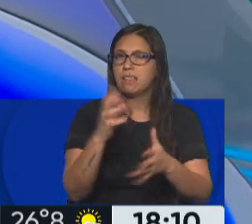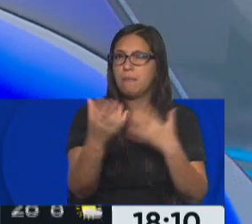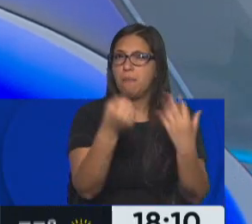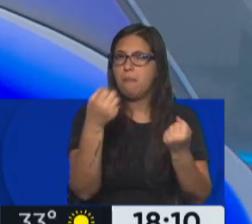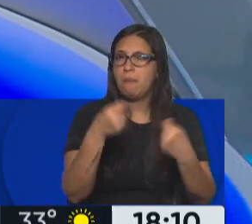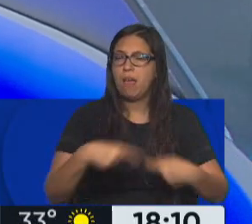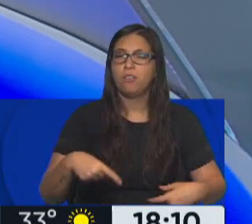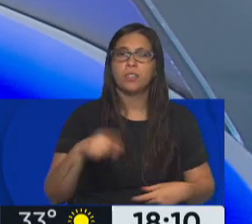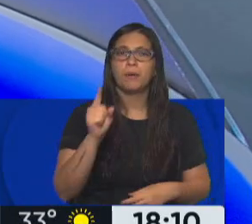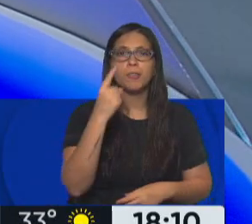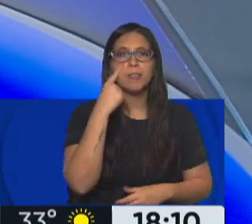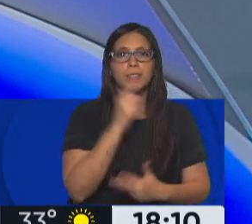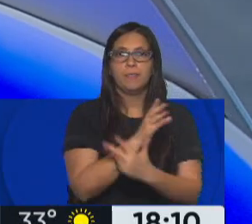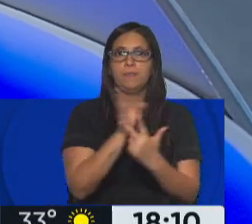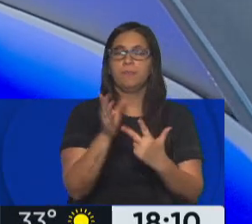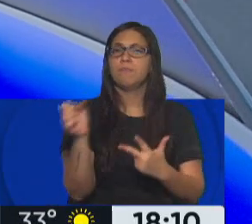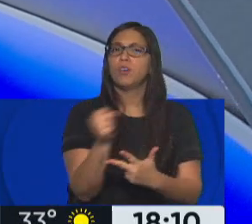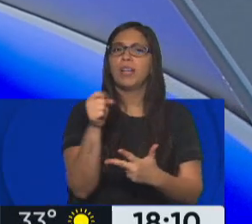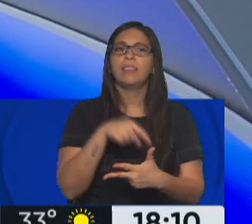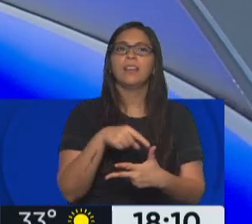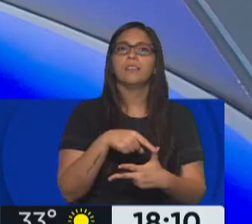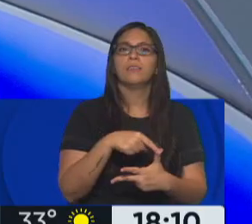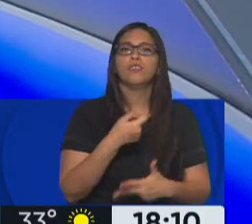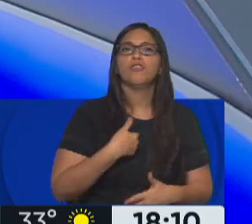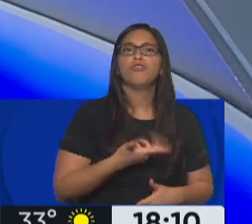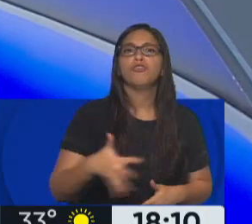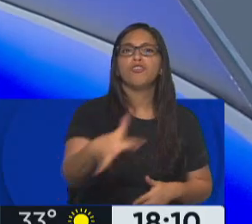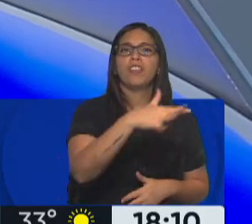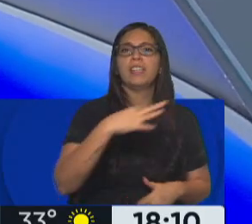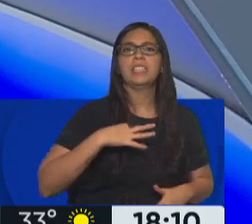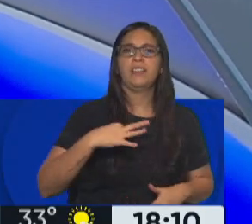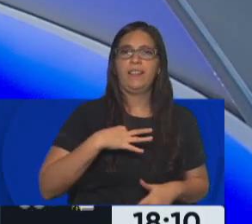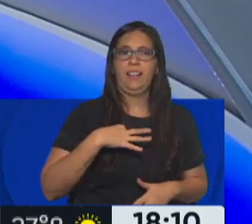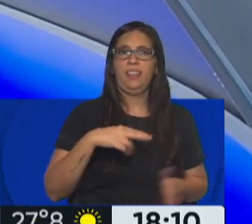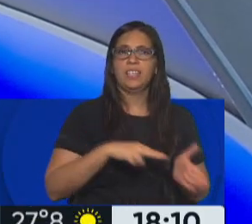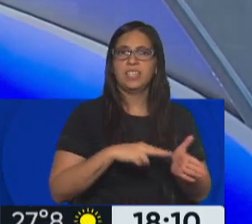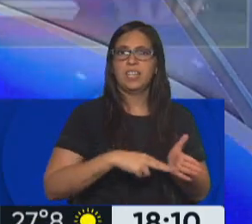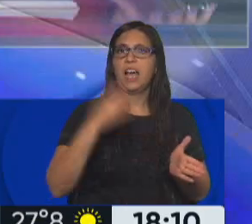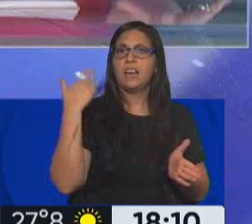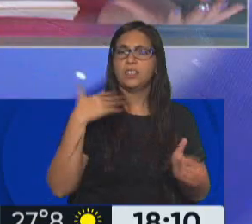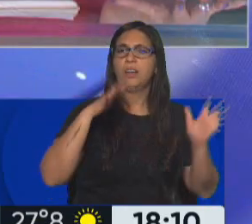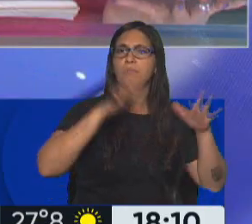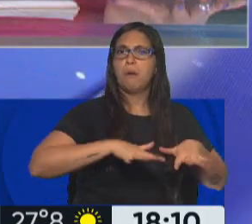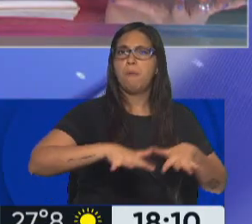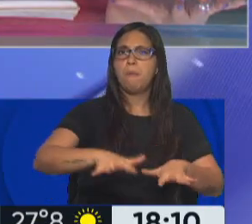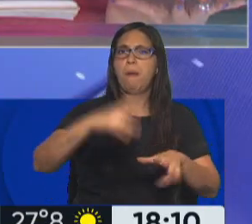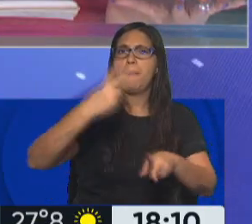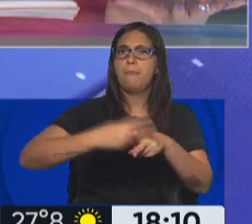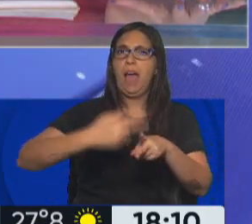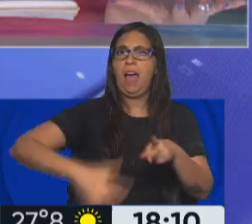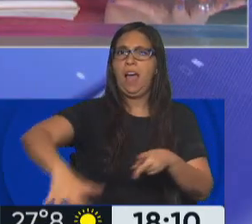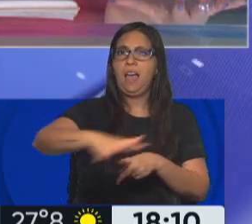sin dejar de mirar también a la sociedad civil siria, ¿no? Ayer vimos cómo se expresaron en la Plaza de los Omeyas, piden